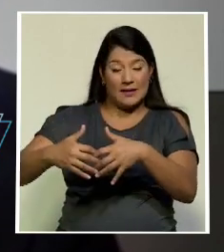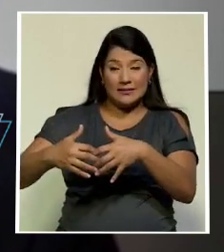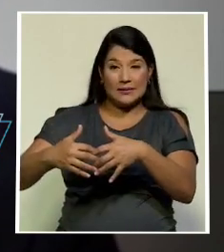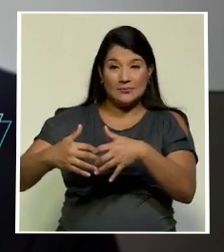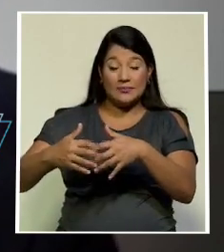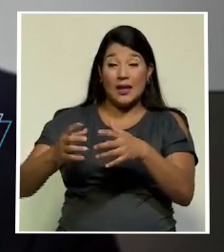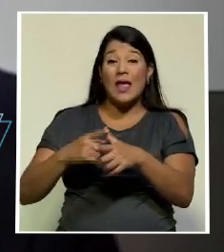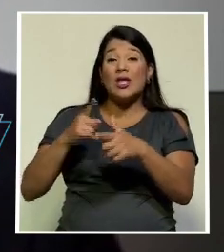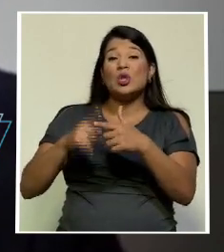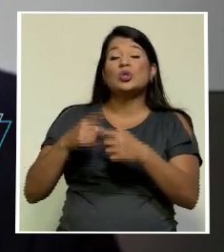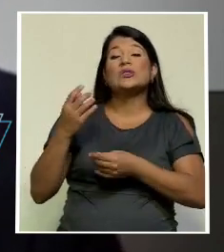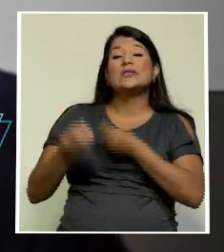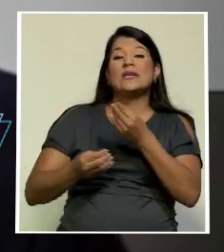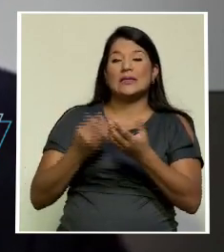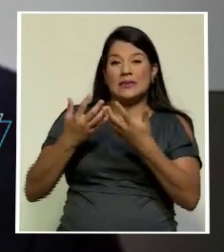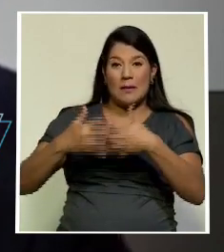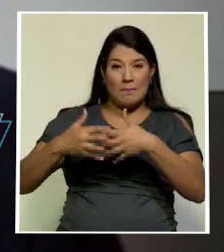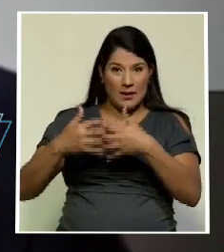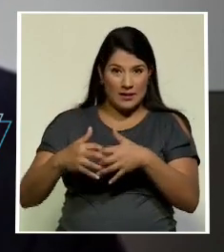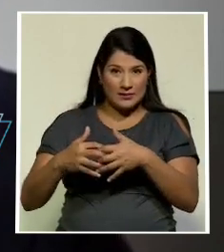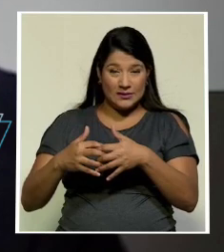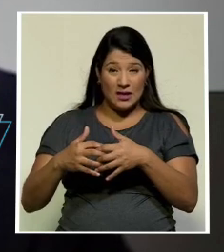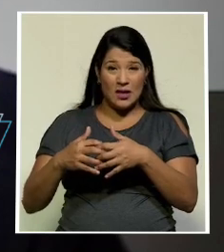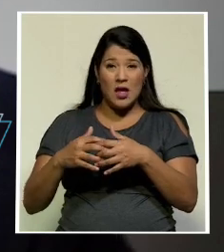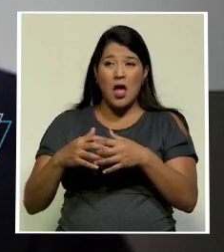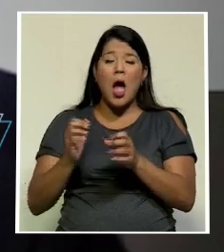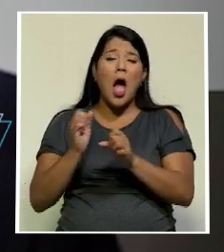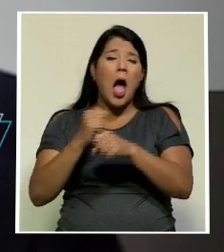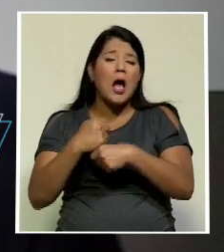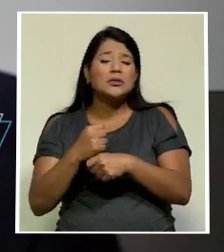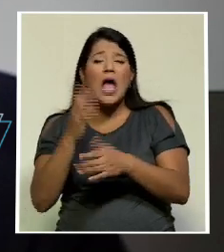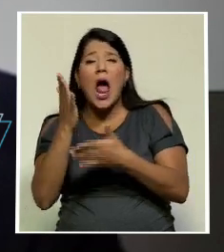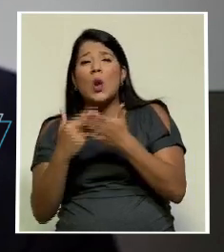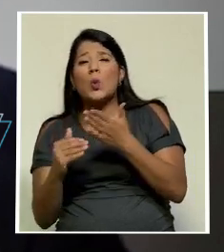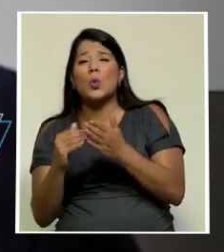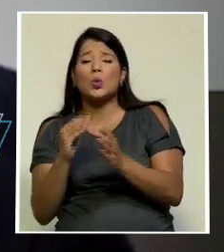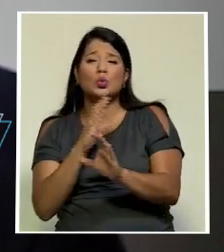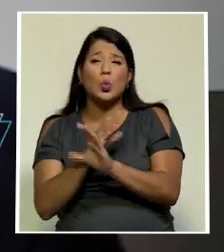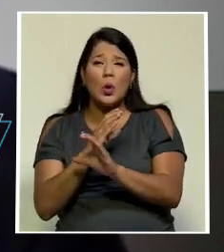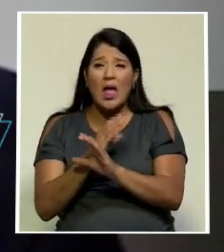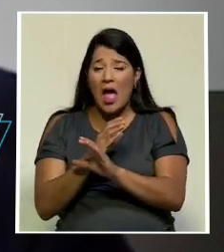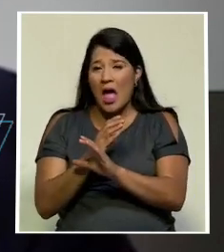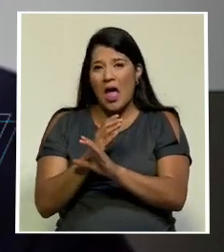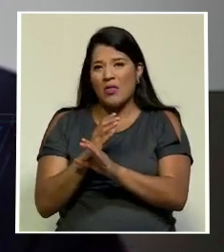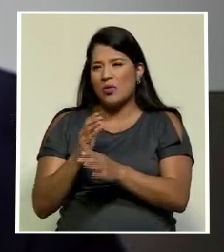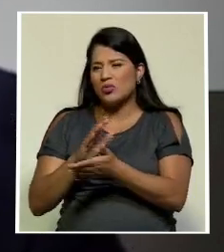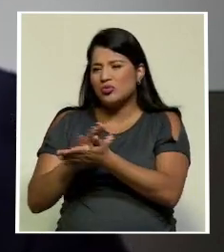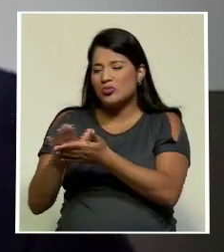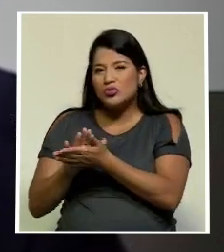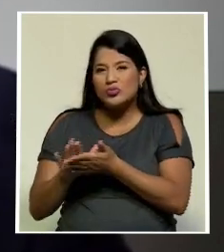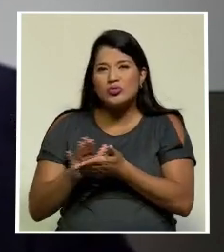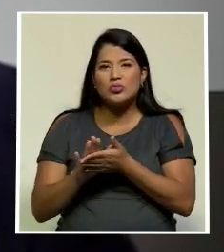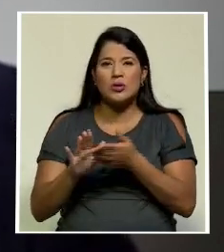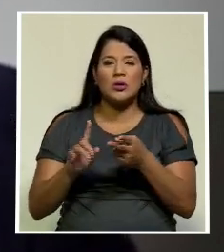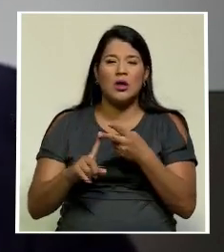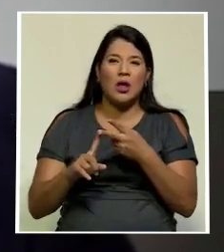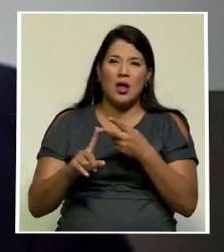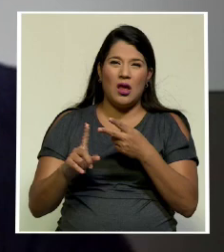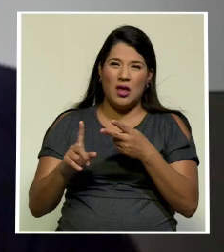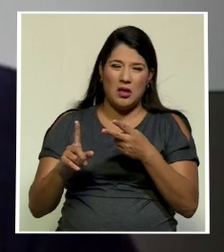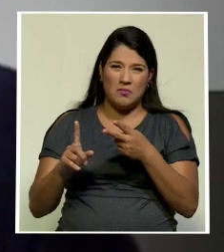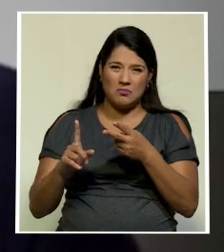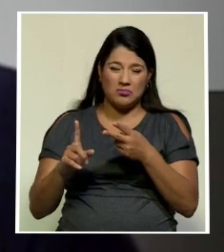básicamente lo que hacen es distintas actividades de mantenimiento, bacheos, sobrecapados, limpiezas.